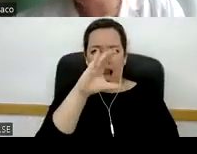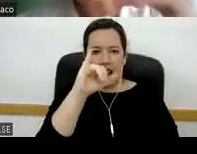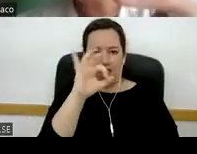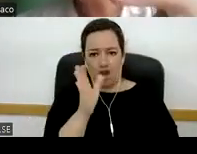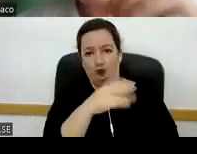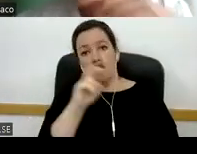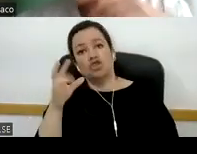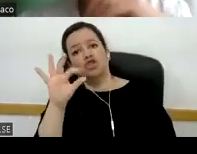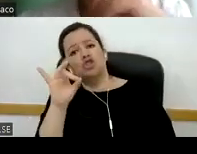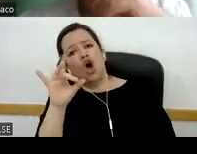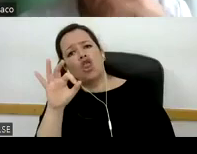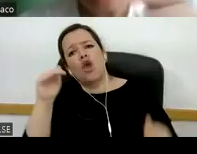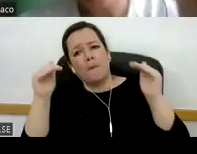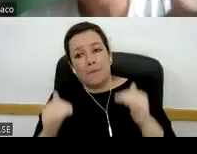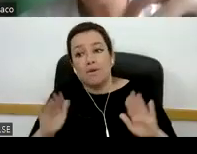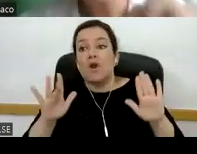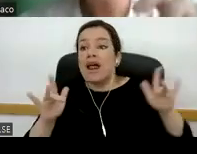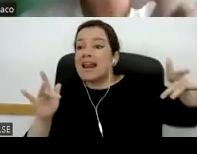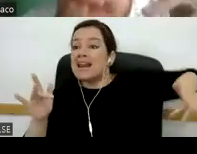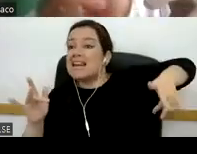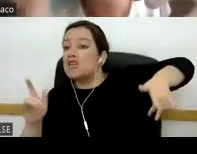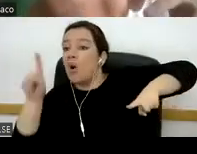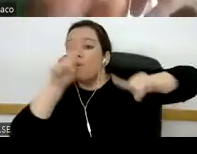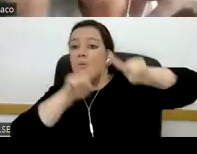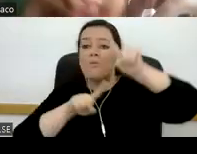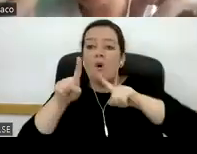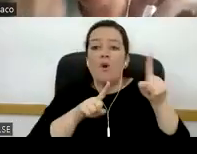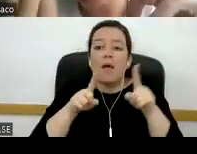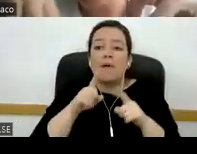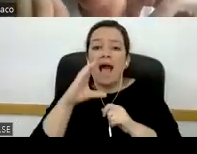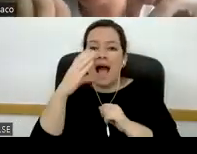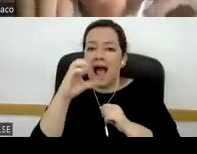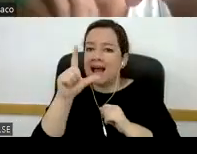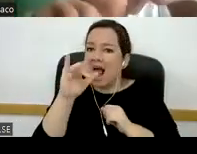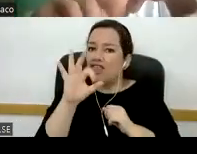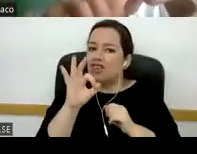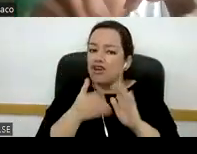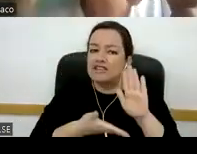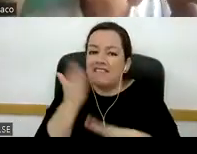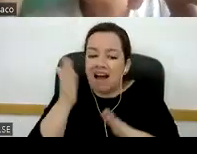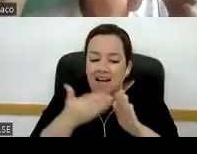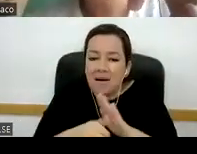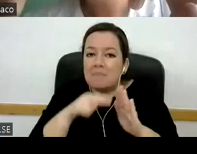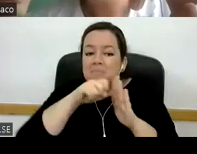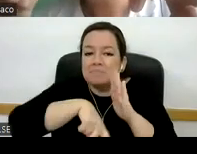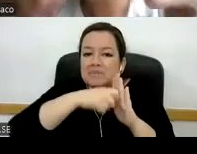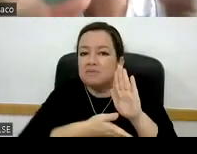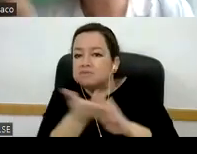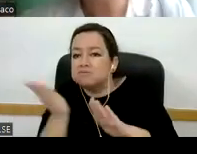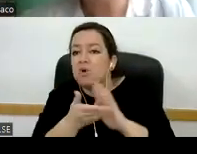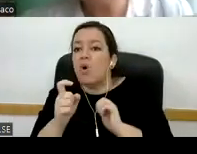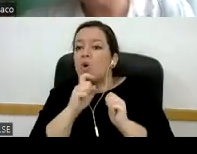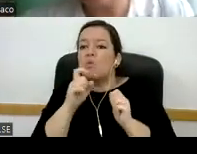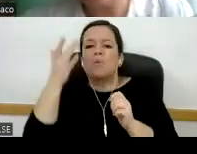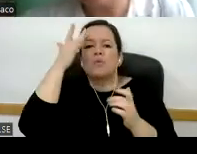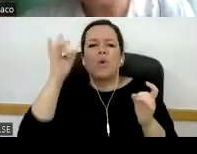muchas ocasiones lo que tenemos a nivel renal es un problema en la regulación de la cantidad de calcio que expulsamos. Entonces, si expulsas más, es como la